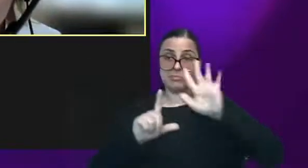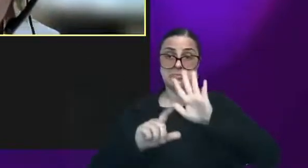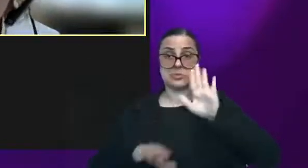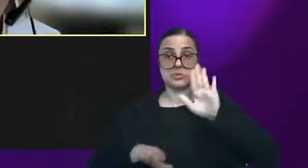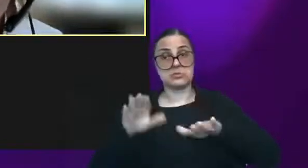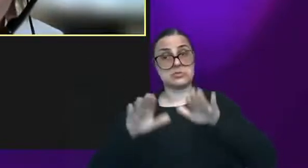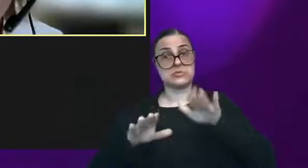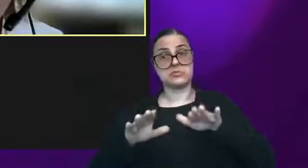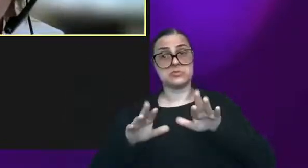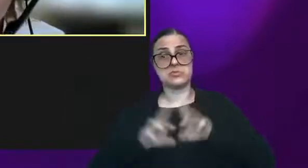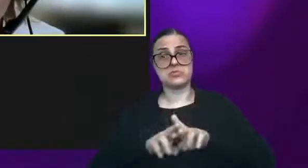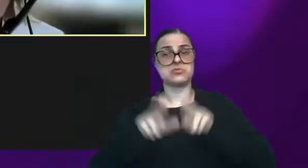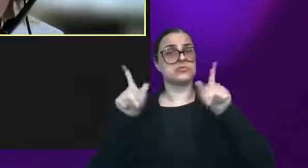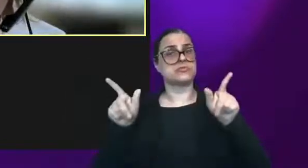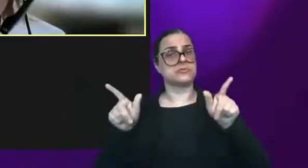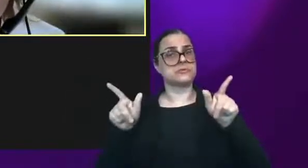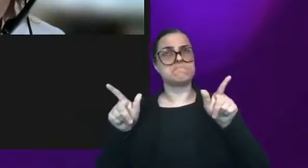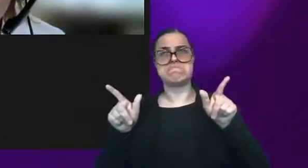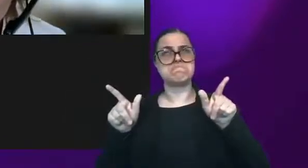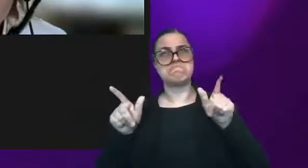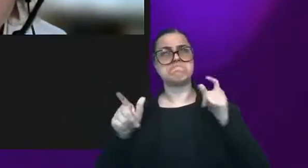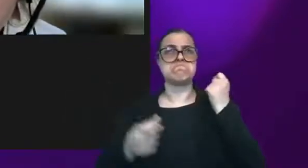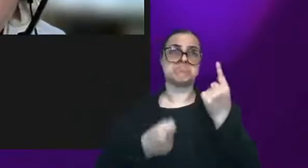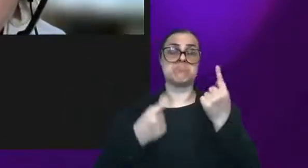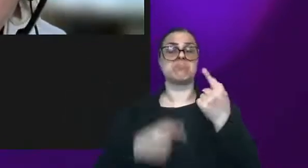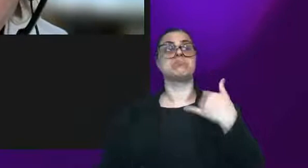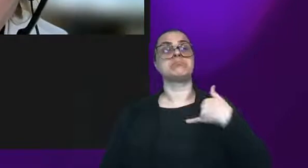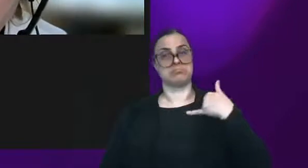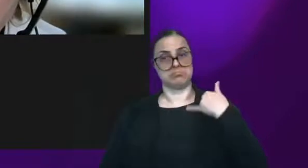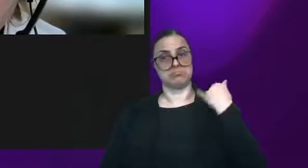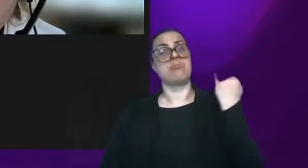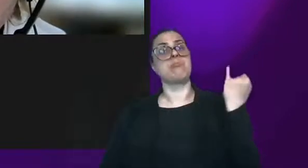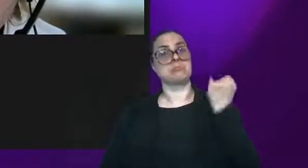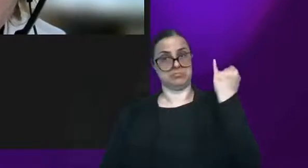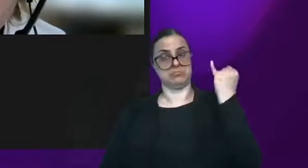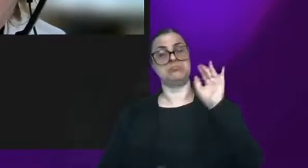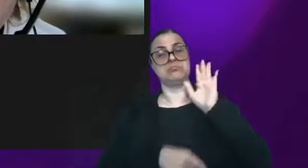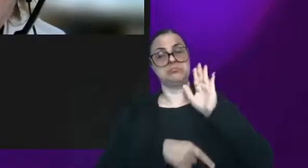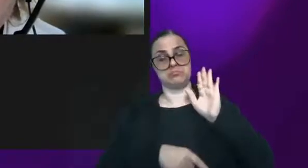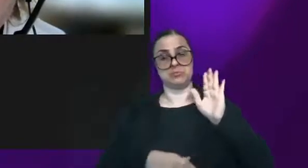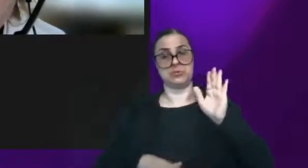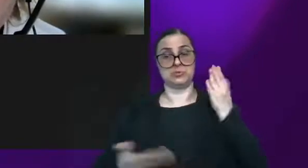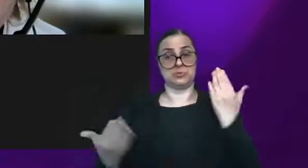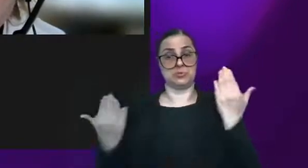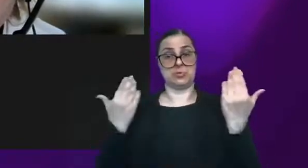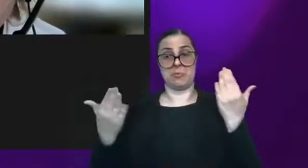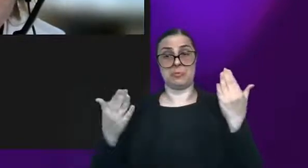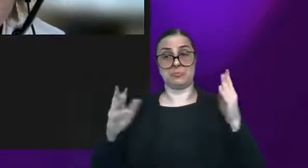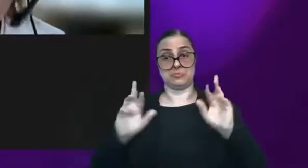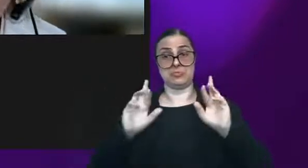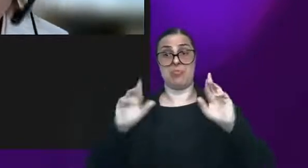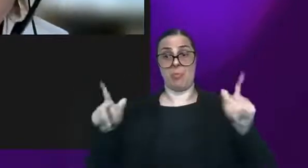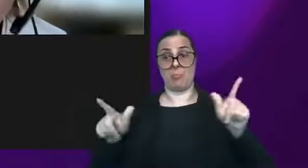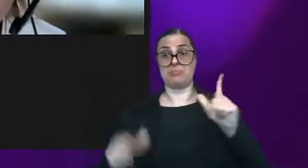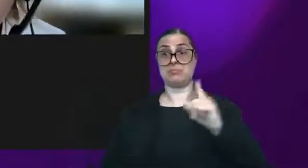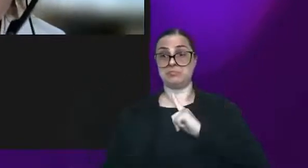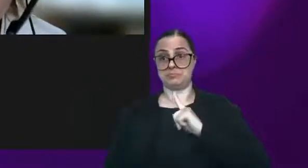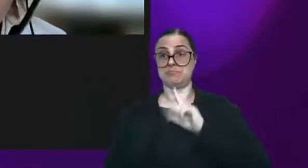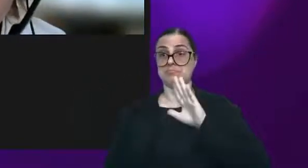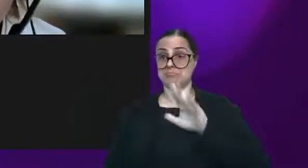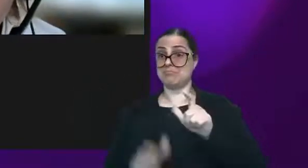cuenta mucho. Ok. Entonces hay una tendencia de los más jóvenes